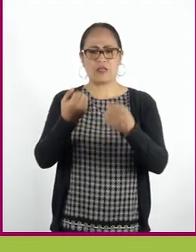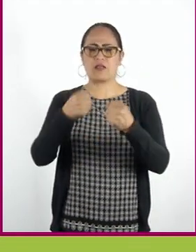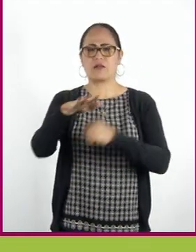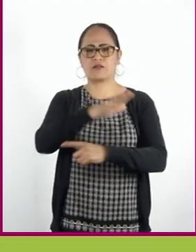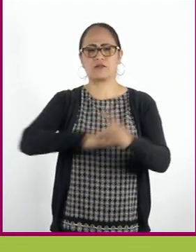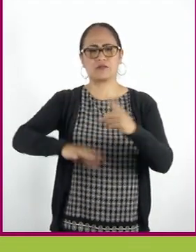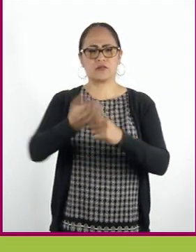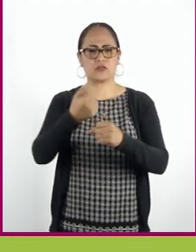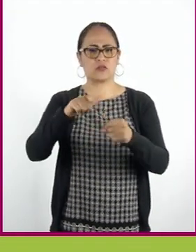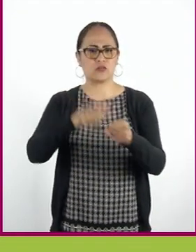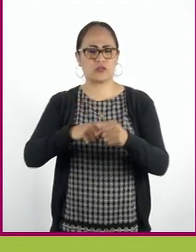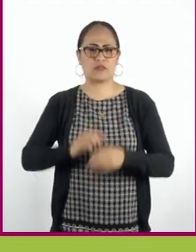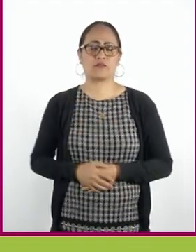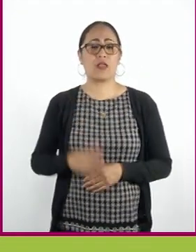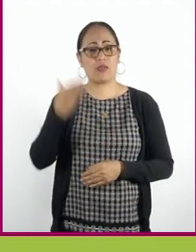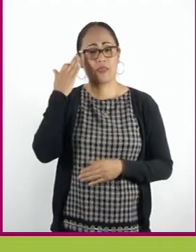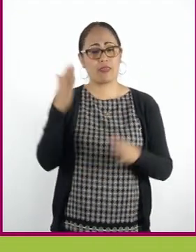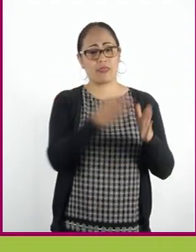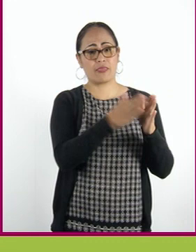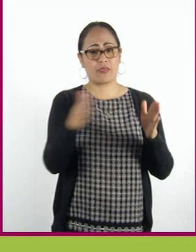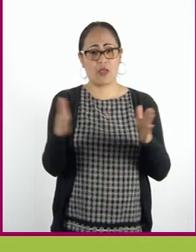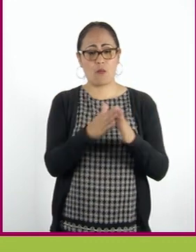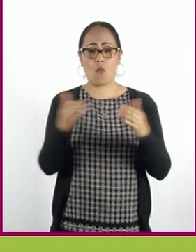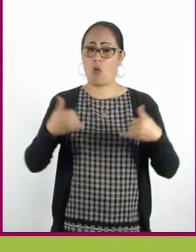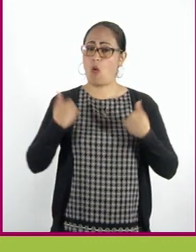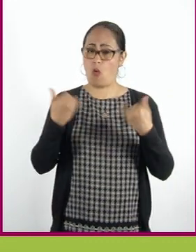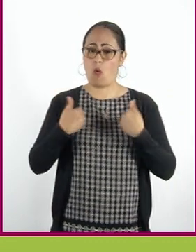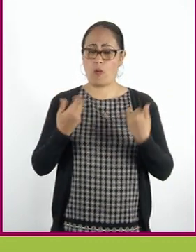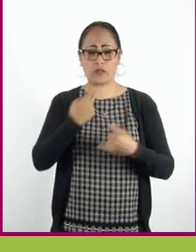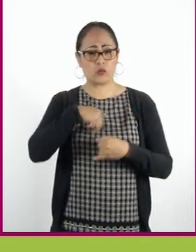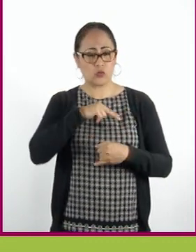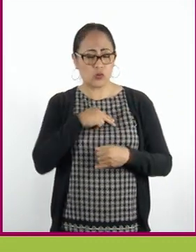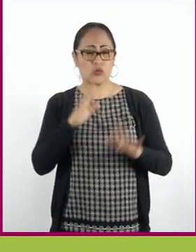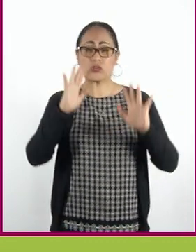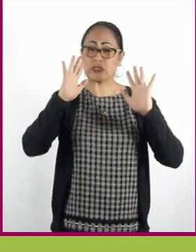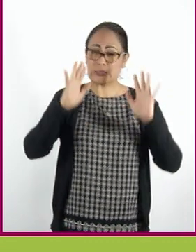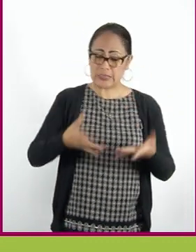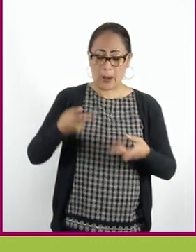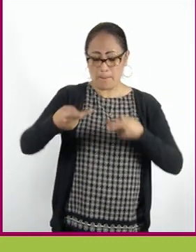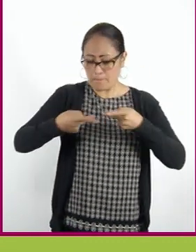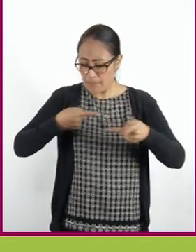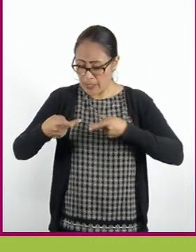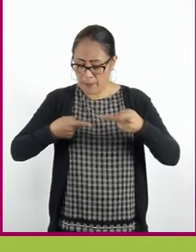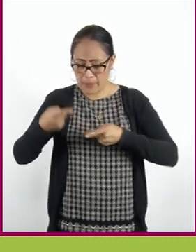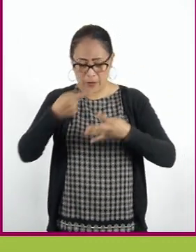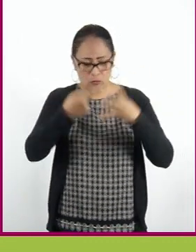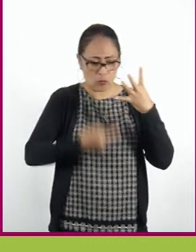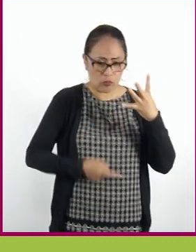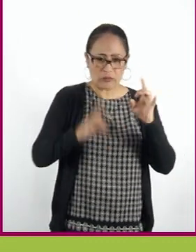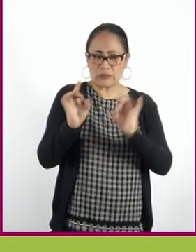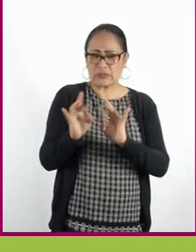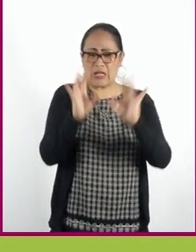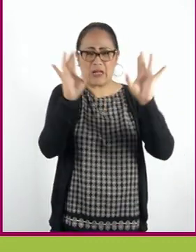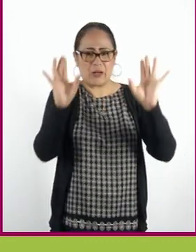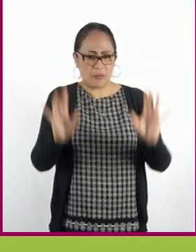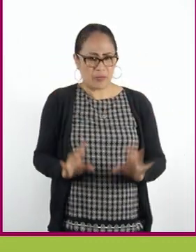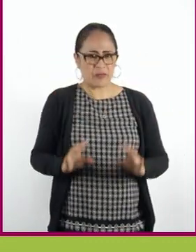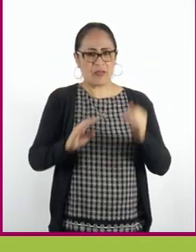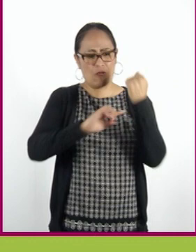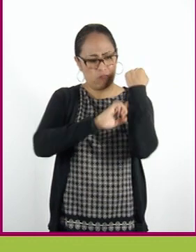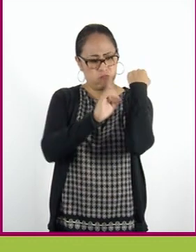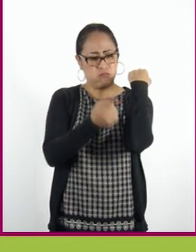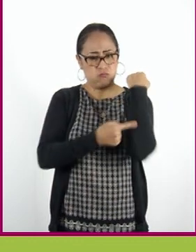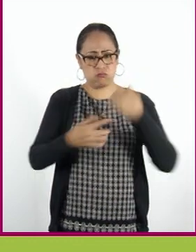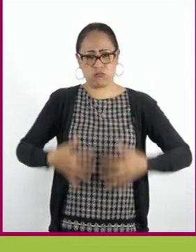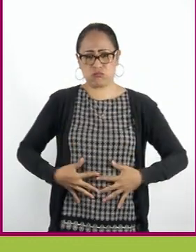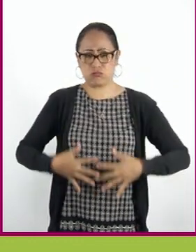adolescencia, no estamos preparadas ni preparados para responsabilizarnos de todas las implicaciones que se